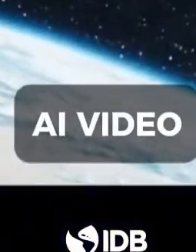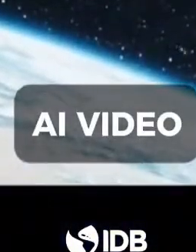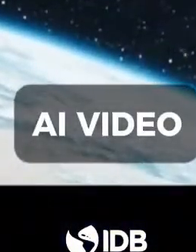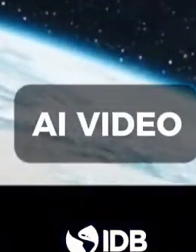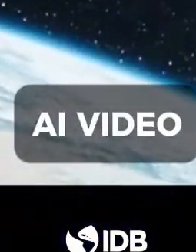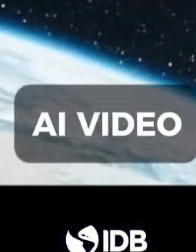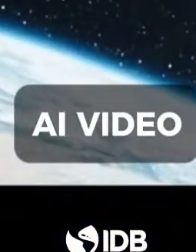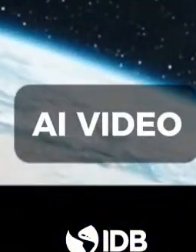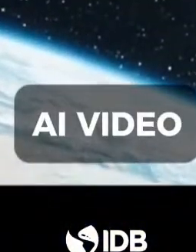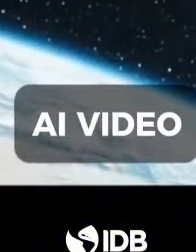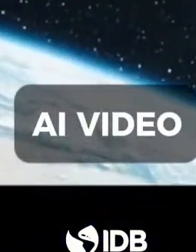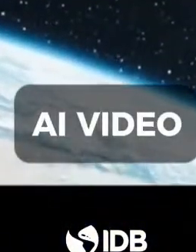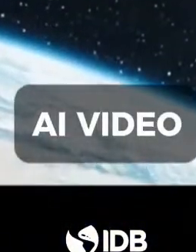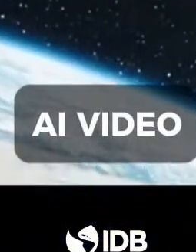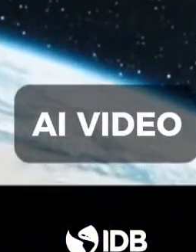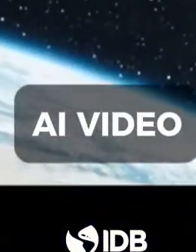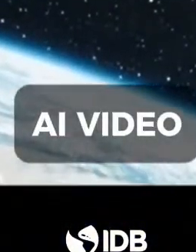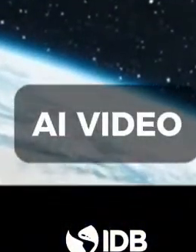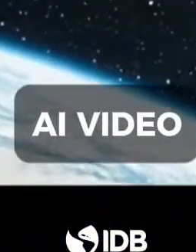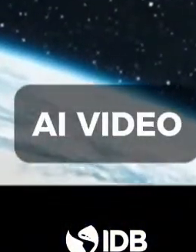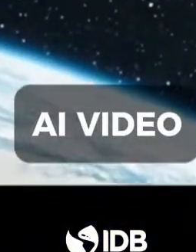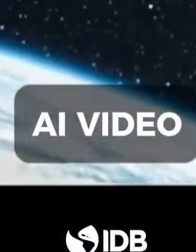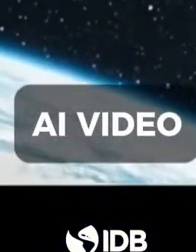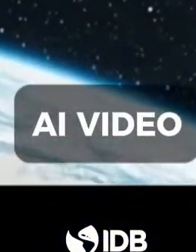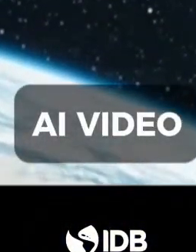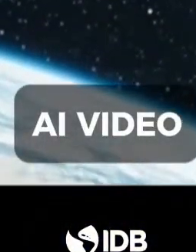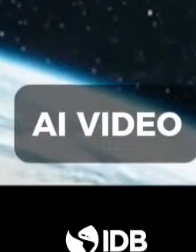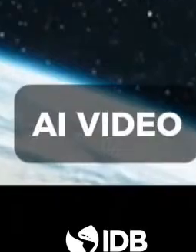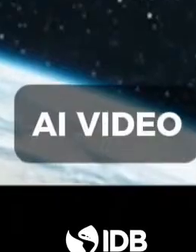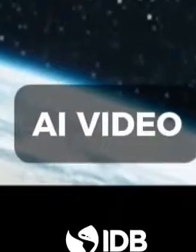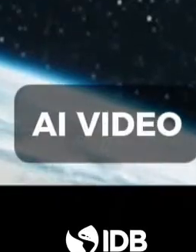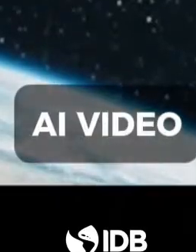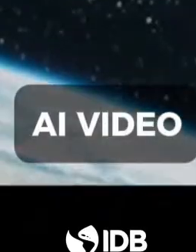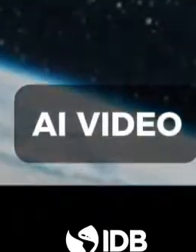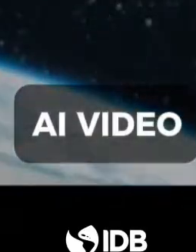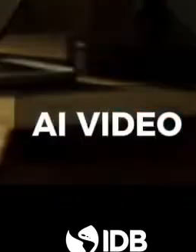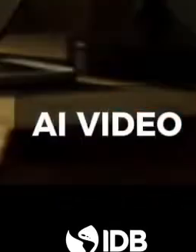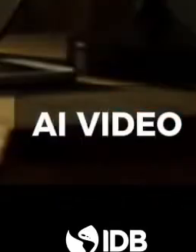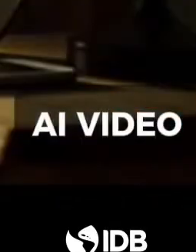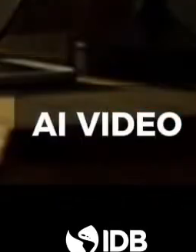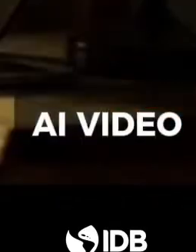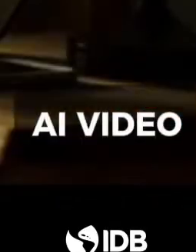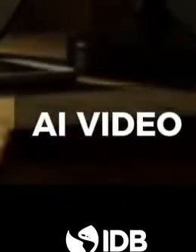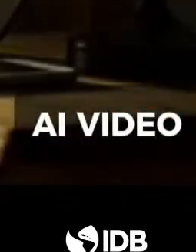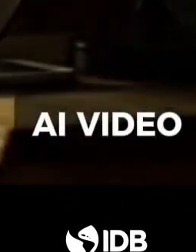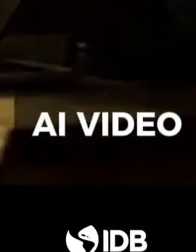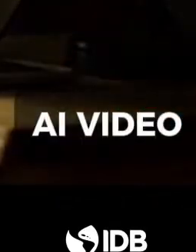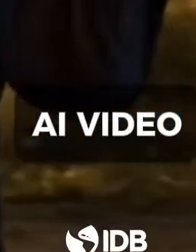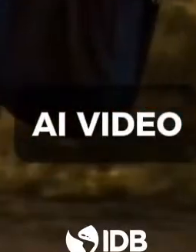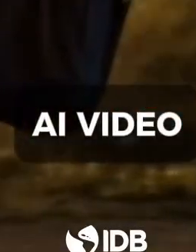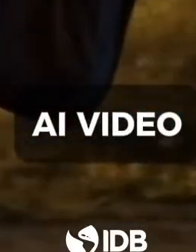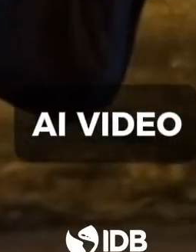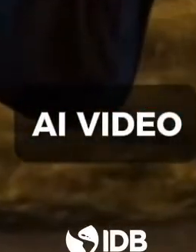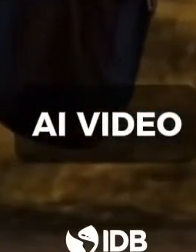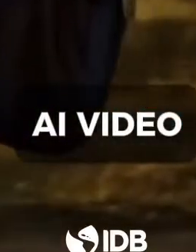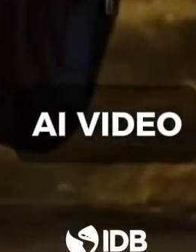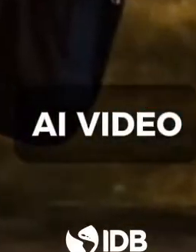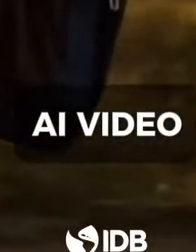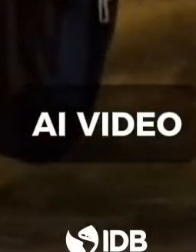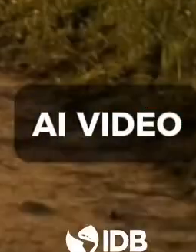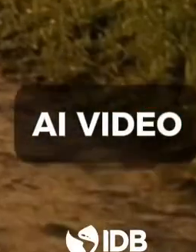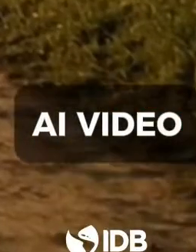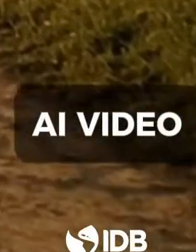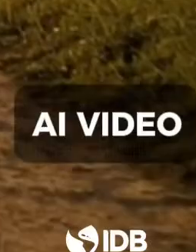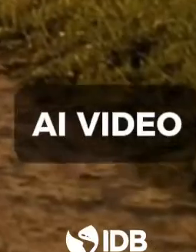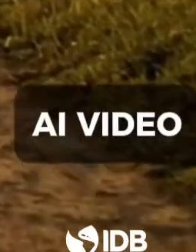cannot make any better decision about how to run OpenAI and I just say, you know what, I fully hand it over. ChatGPT 7, you are in charge. Good luck. Es que la están utilizando mal,